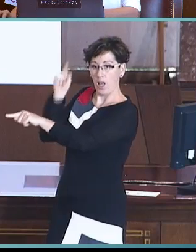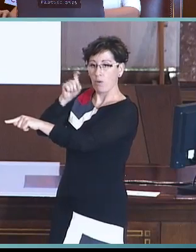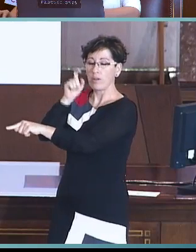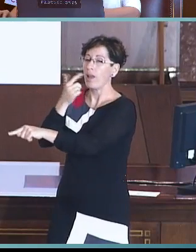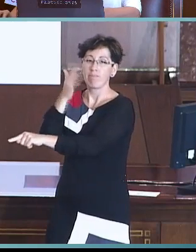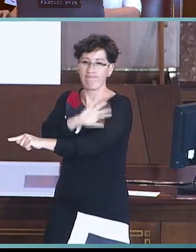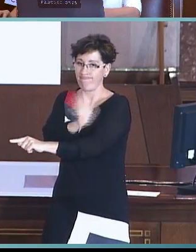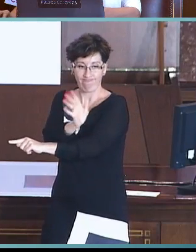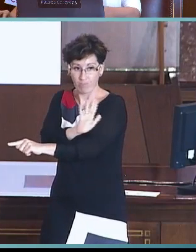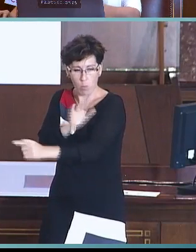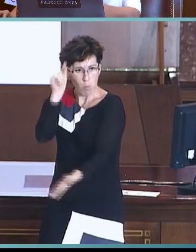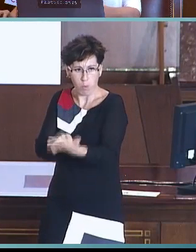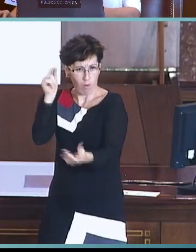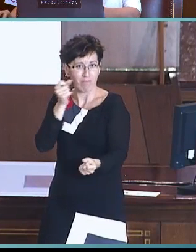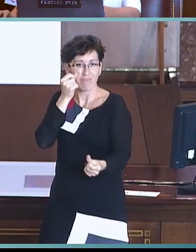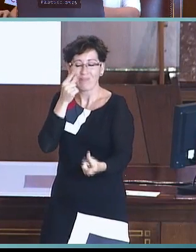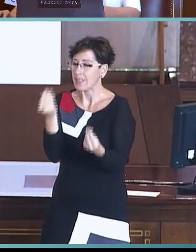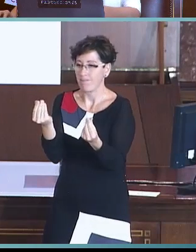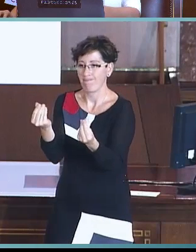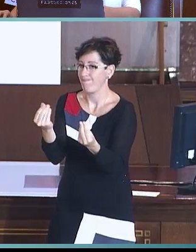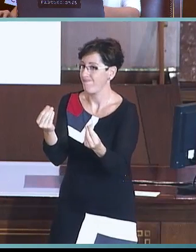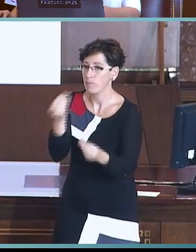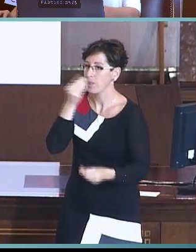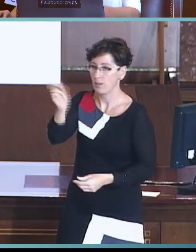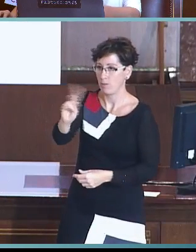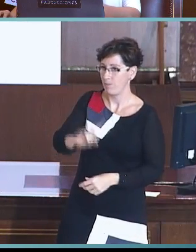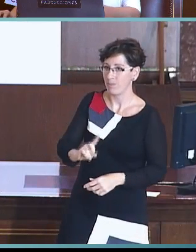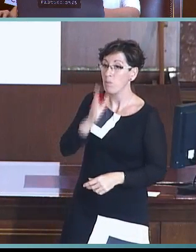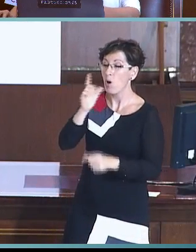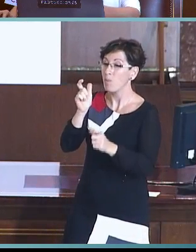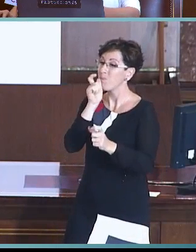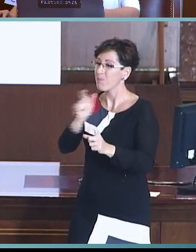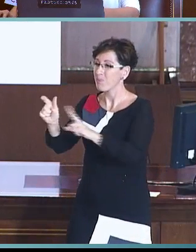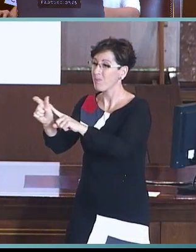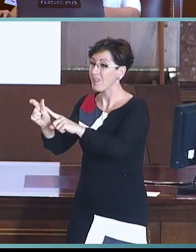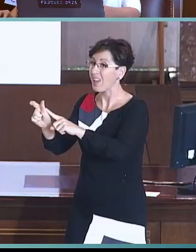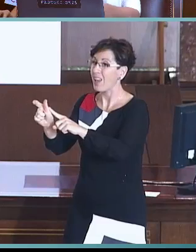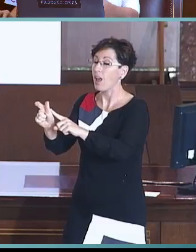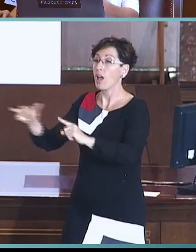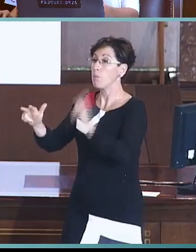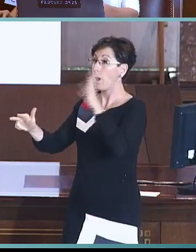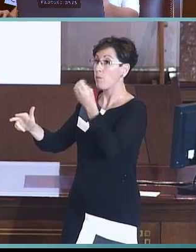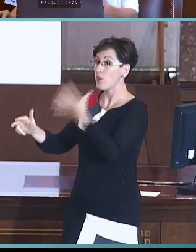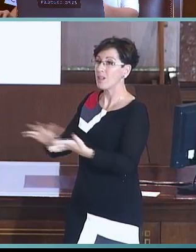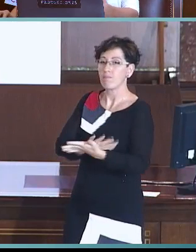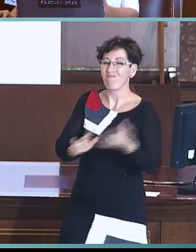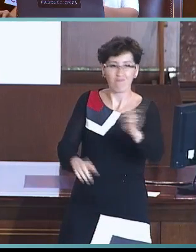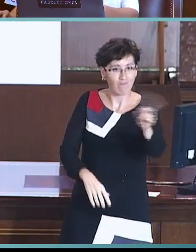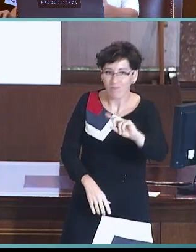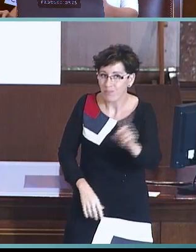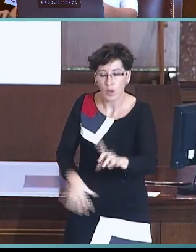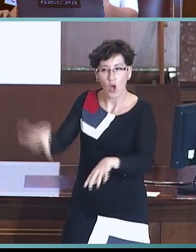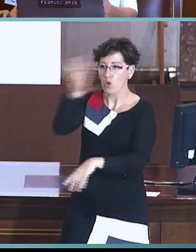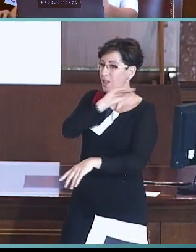esto no funciona bien, hay ítems que no son muy comprensibles en lengua de signos, hay que volver a